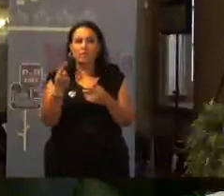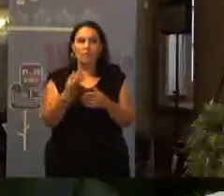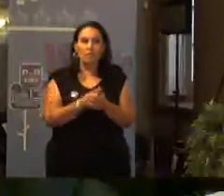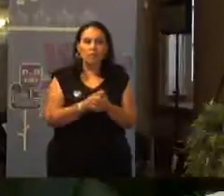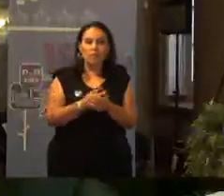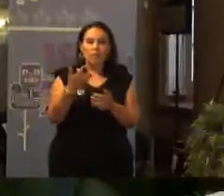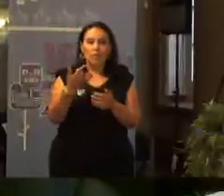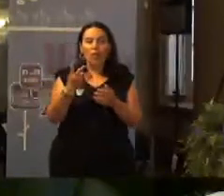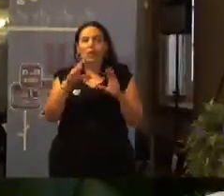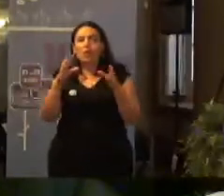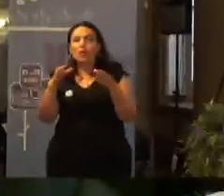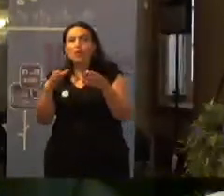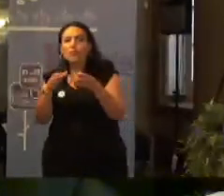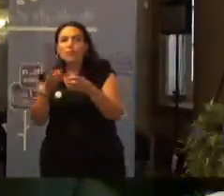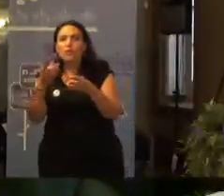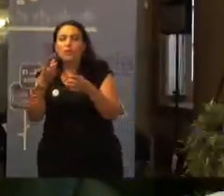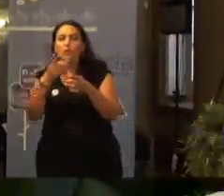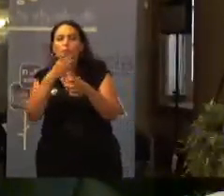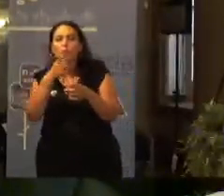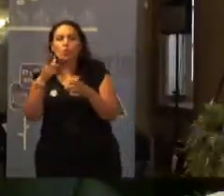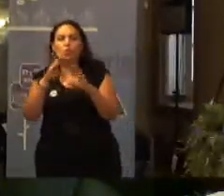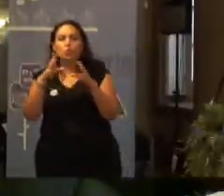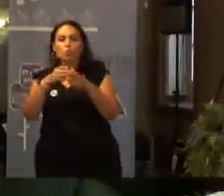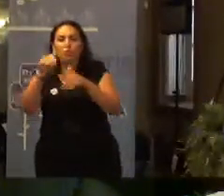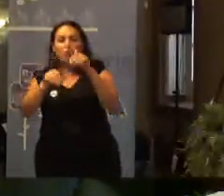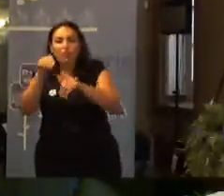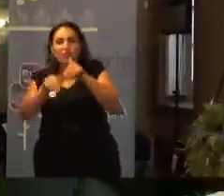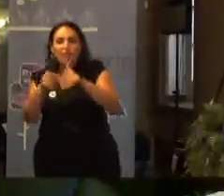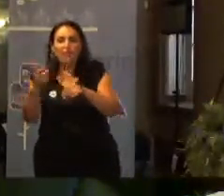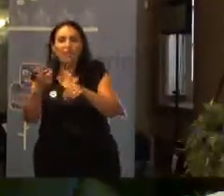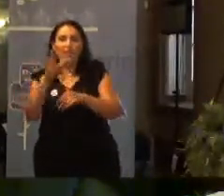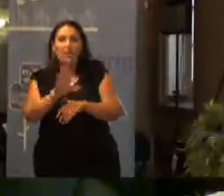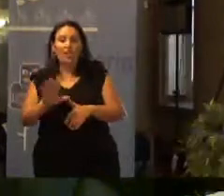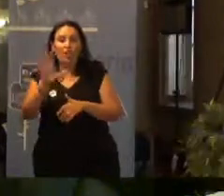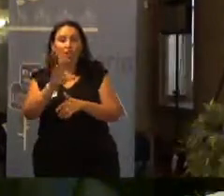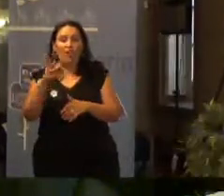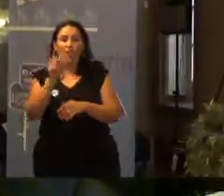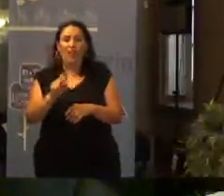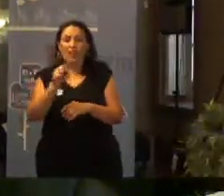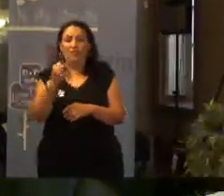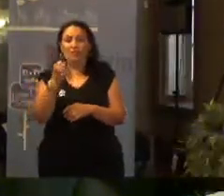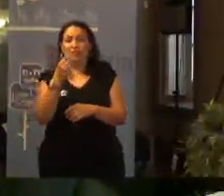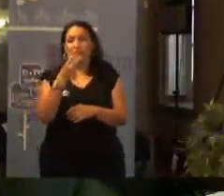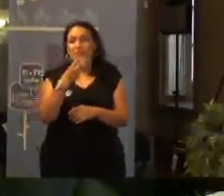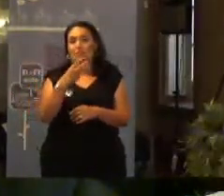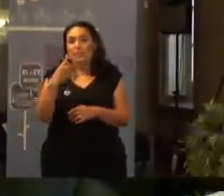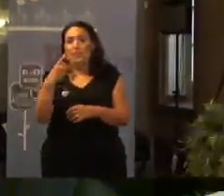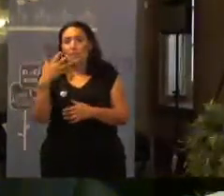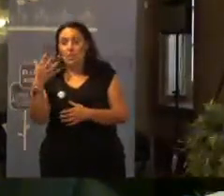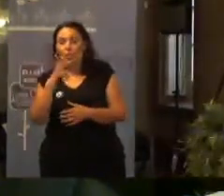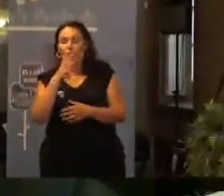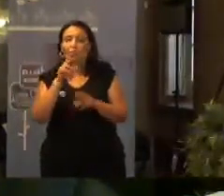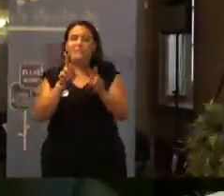chamada troika, da plutocracia internacional do IBEX 35, dice que el no es no, no, no es sí,